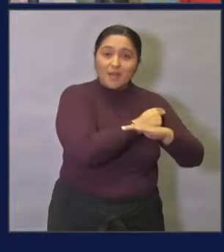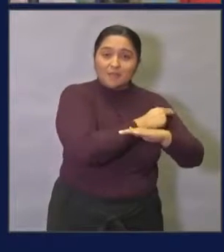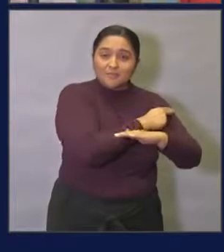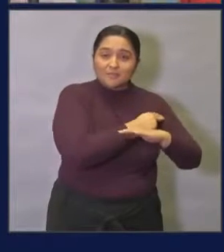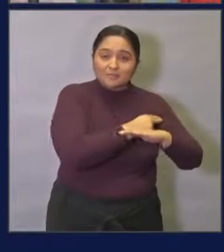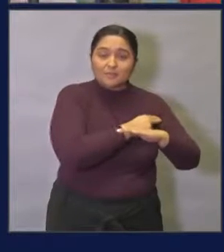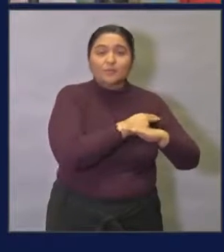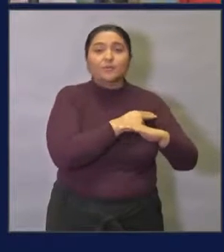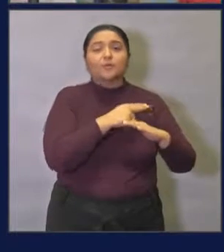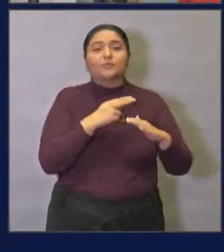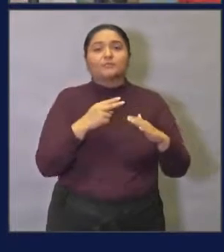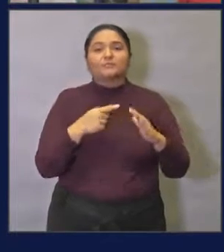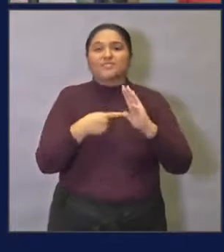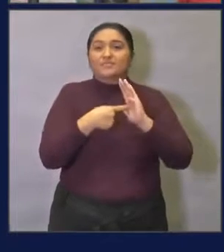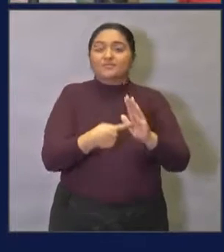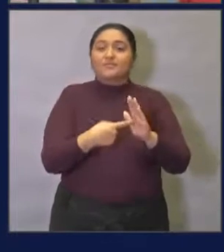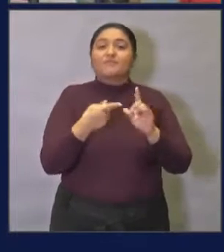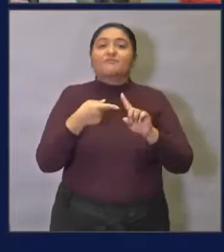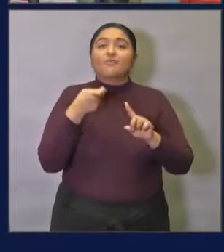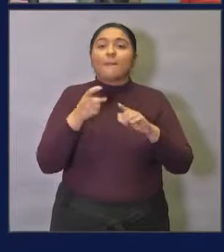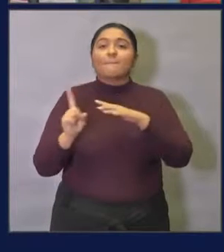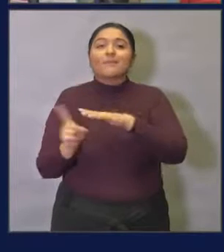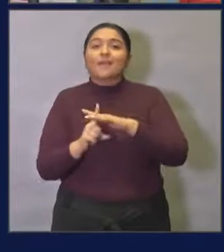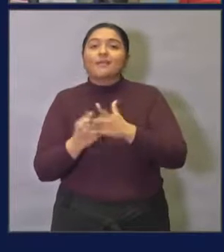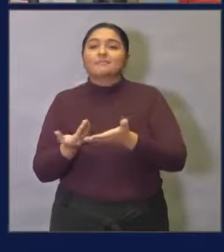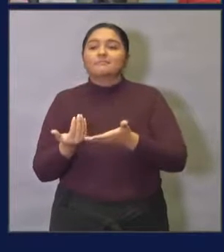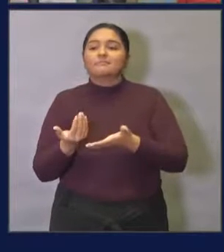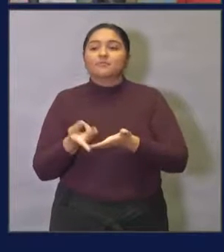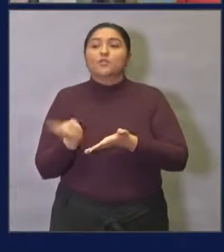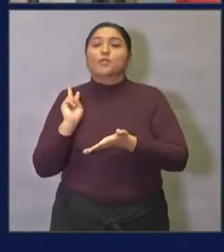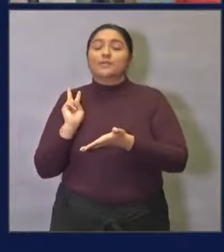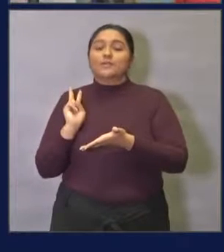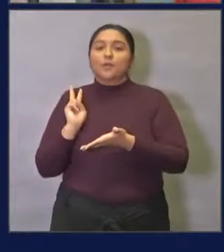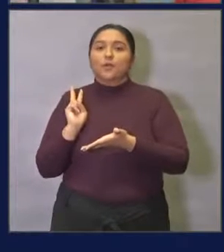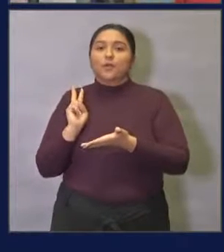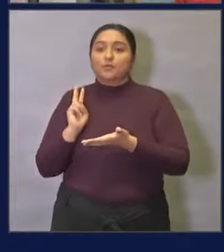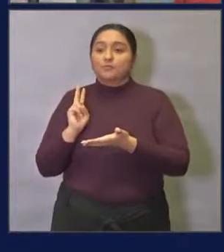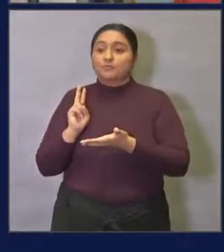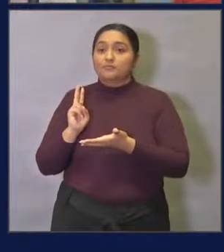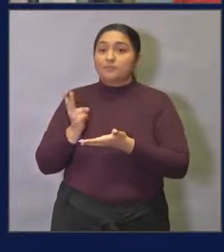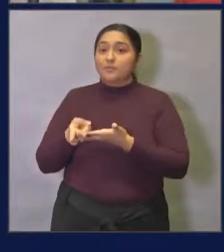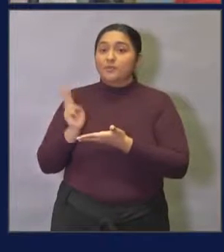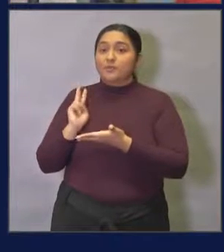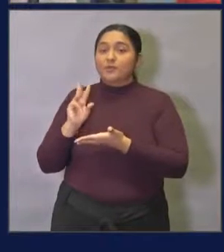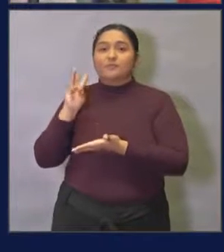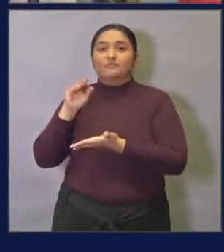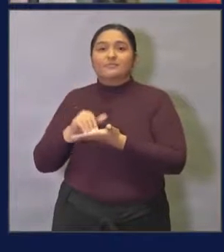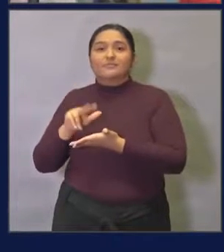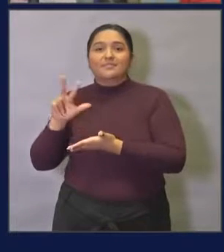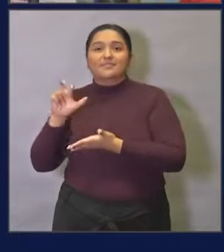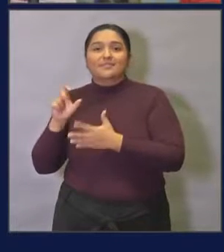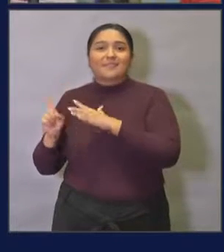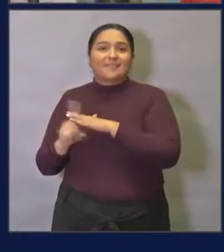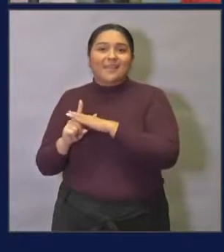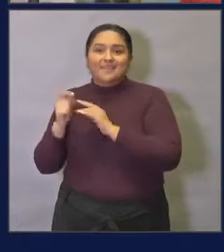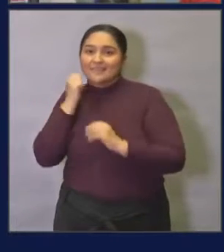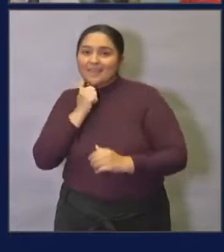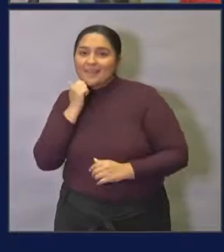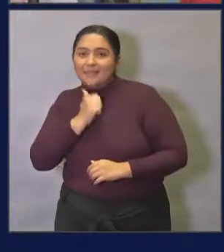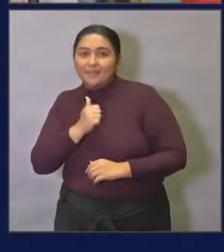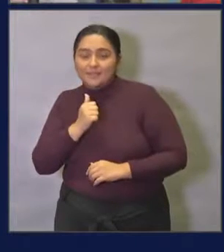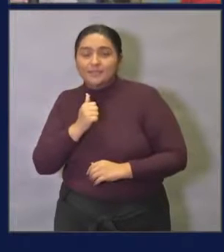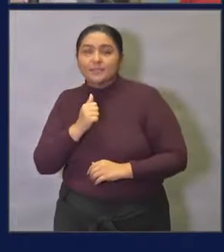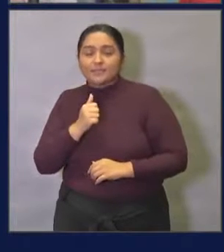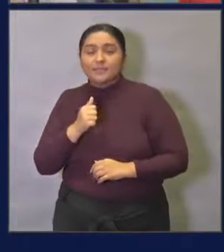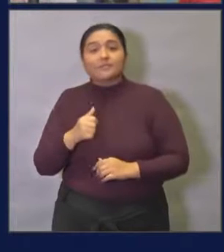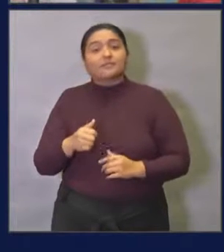de casos hace 2 semanas, cuando el número promedio diario de casos nuevos era de 6,300. Con nuestro promedio